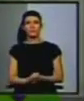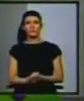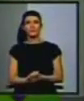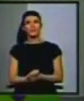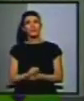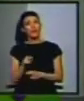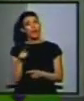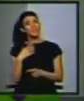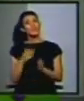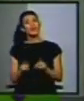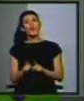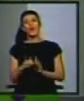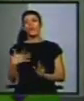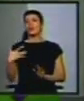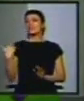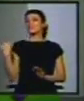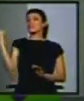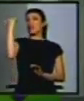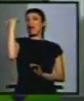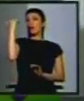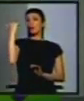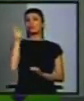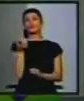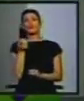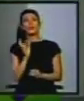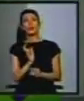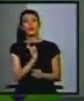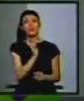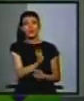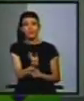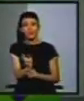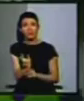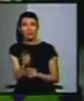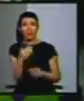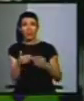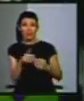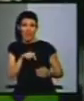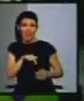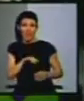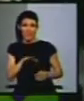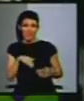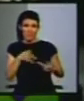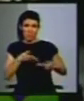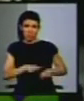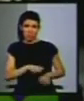Les da cierto estatus. No les basta con delinquir en la tierra que los vio nacer.